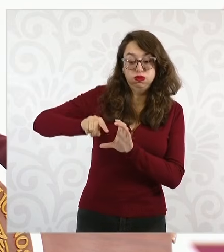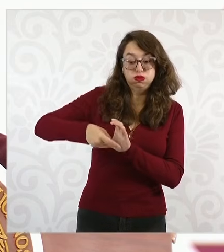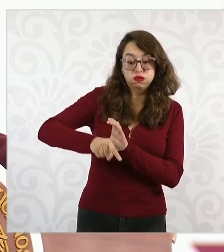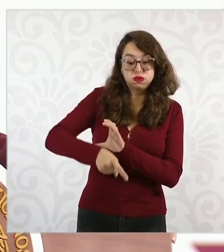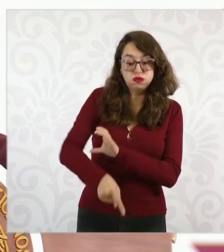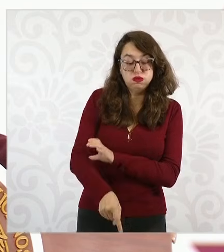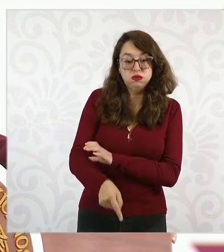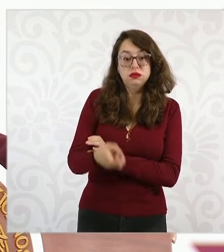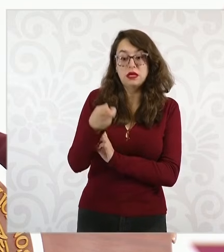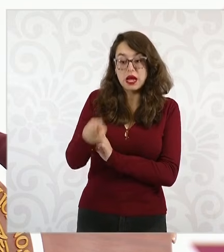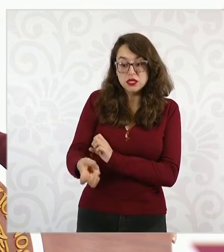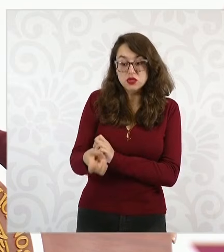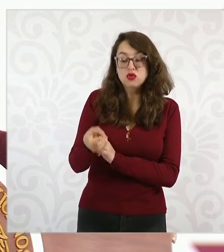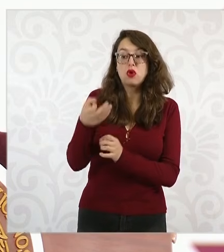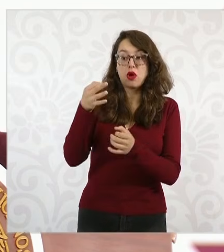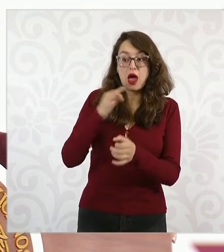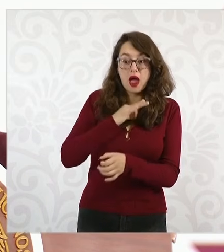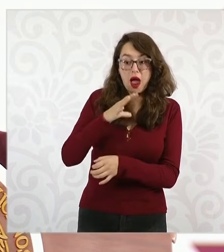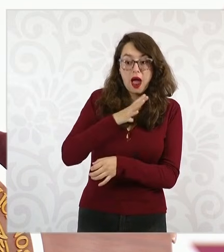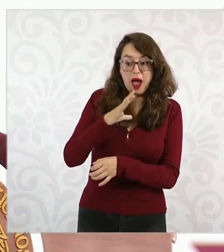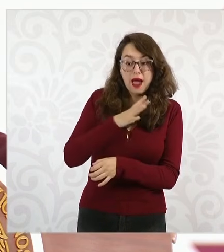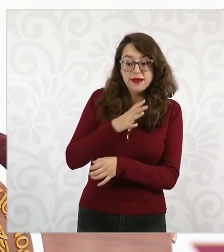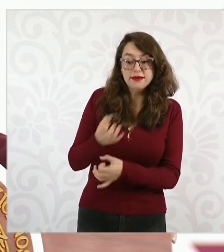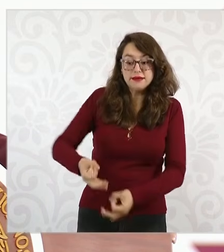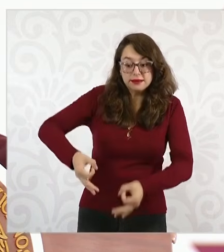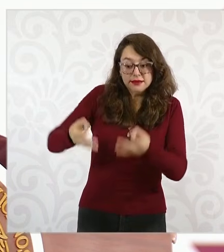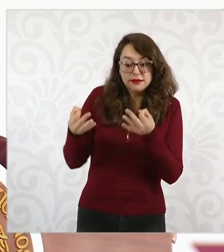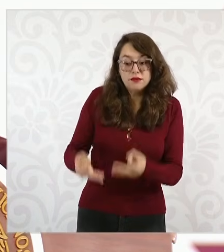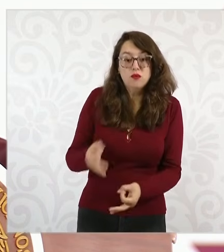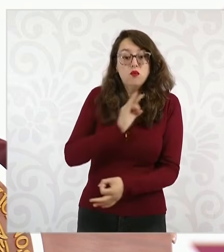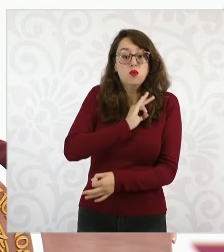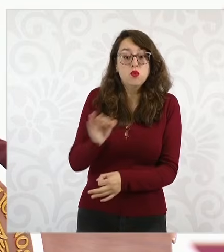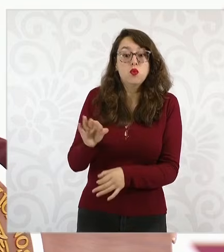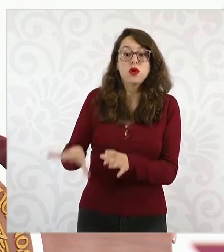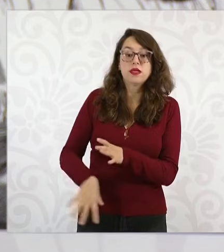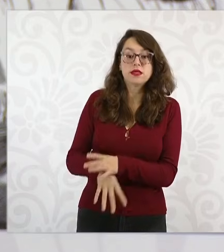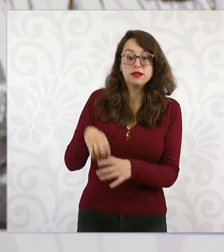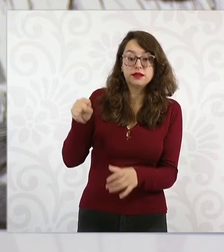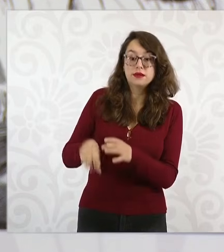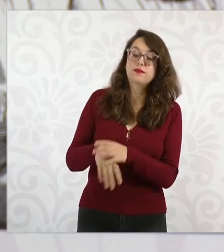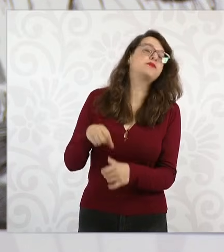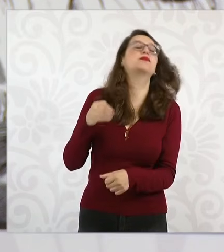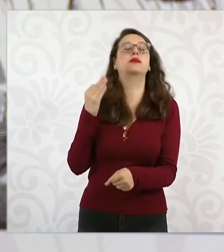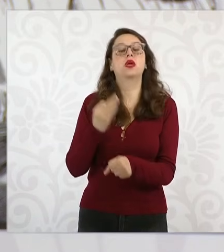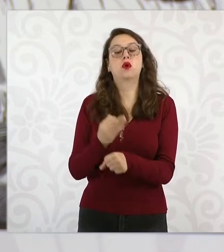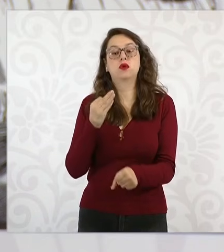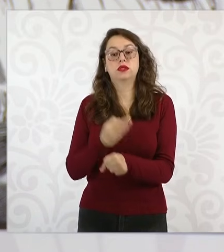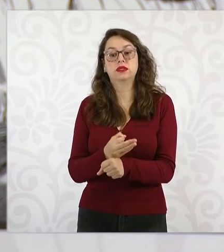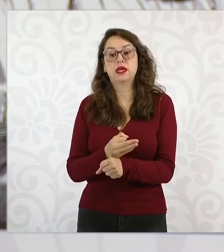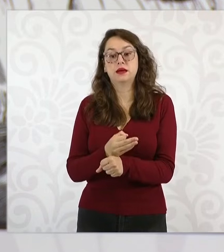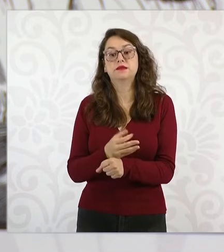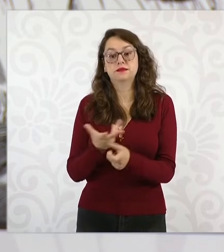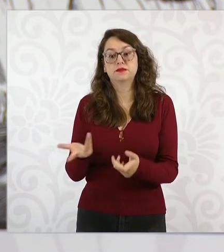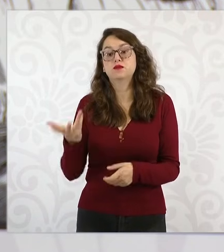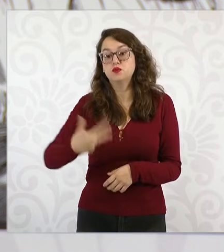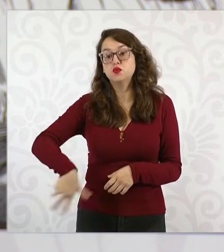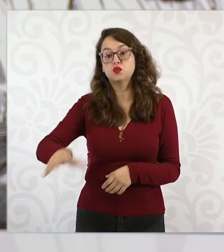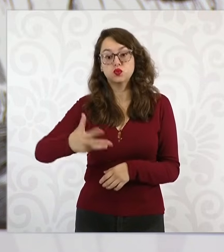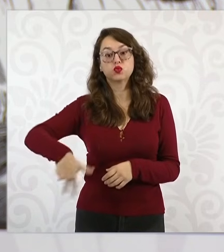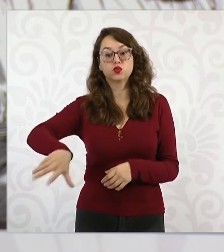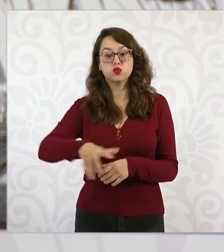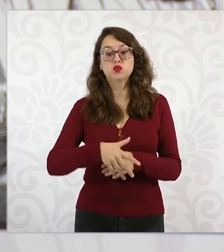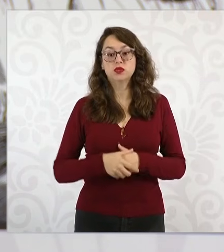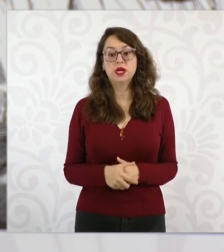pues realmente demostramos que están ahí. Entonces, esta parte de exploración nos va a ayudar mucho Petrobras, porque ellos